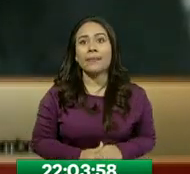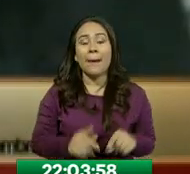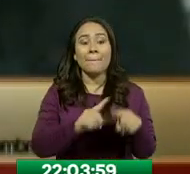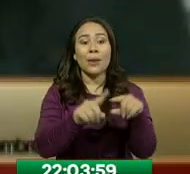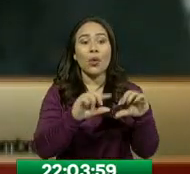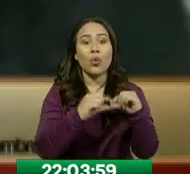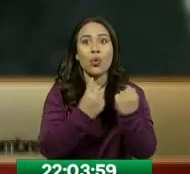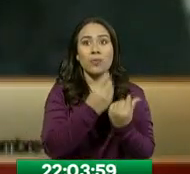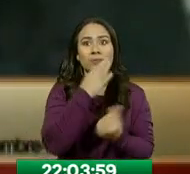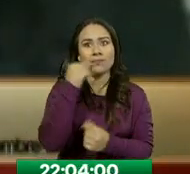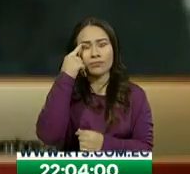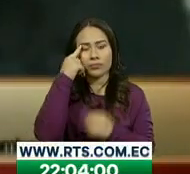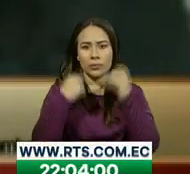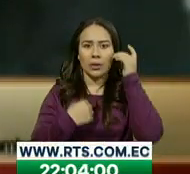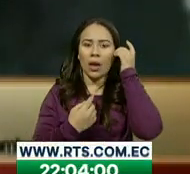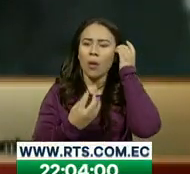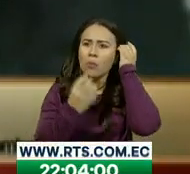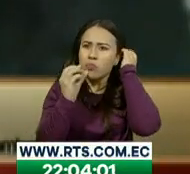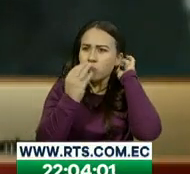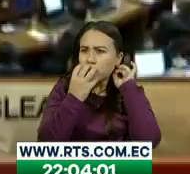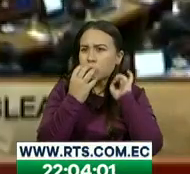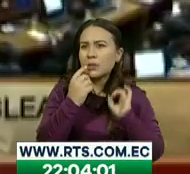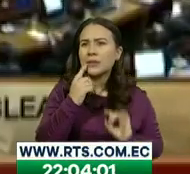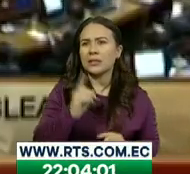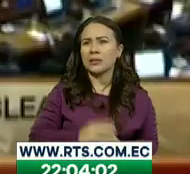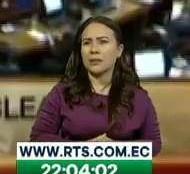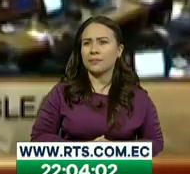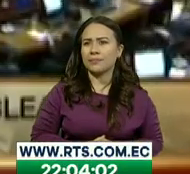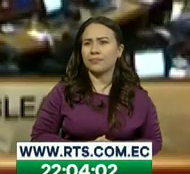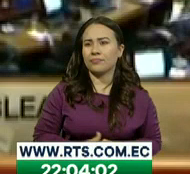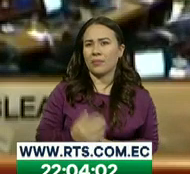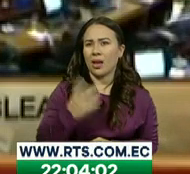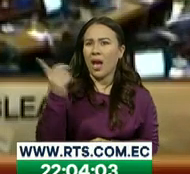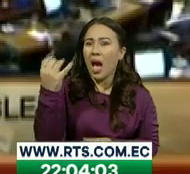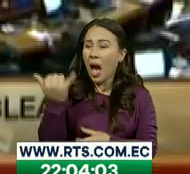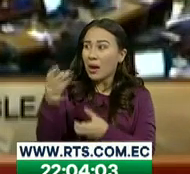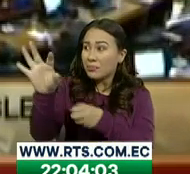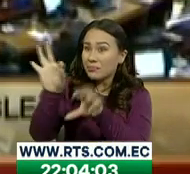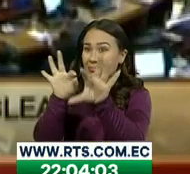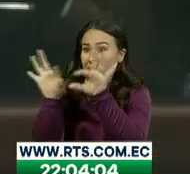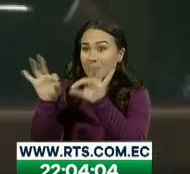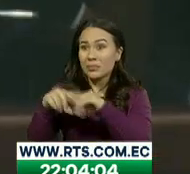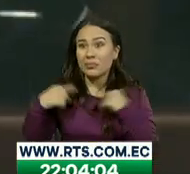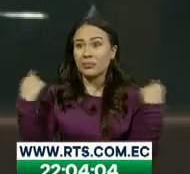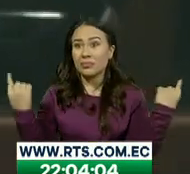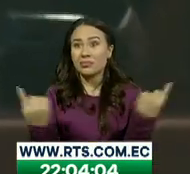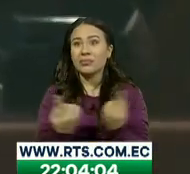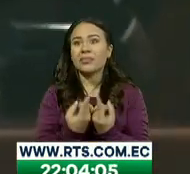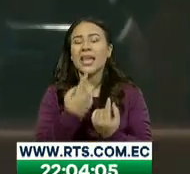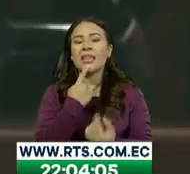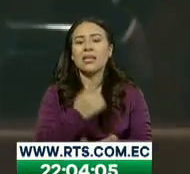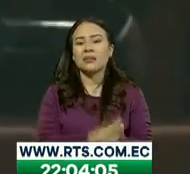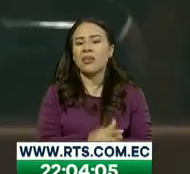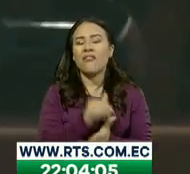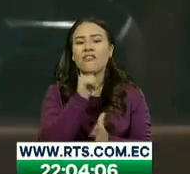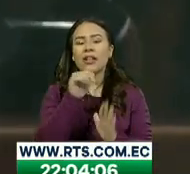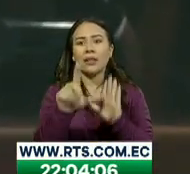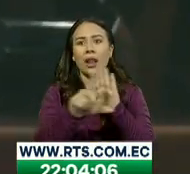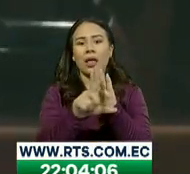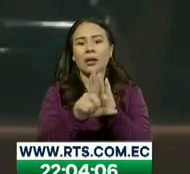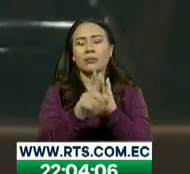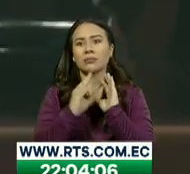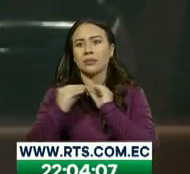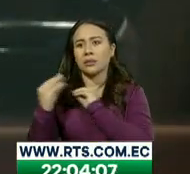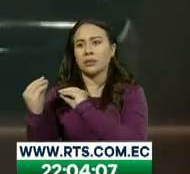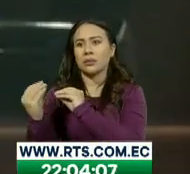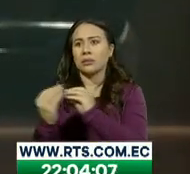correísmo había molestia y críticas. Decían que la elección en la que estaba abocada la legislatura carecía de legitimidad. Criticaban